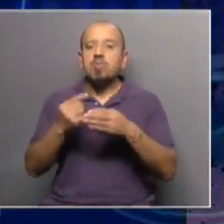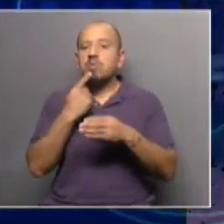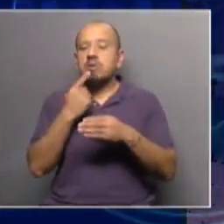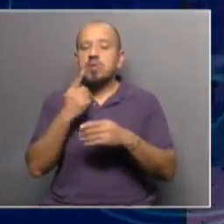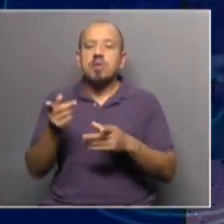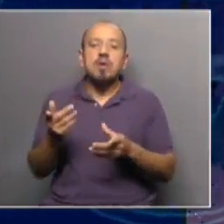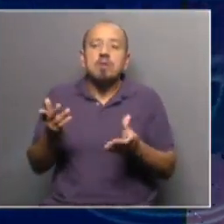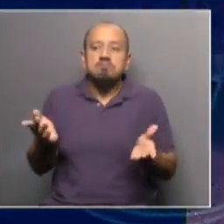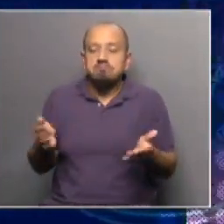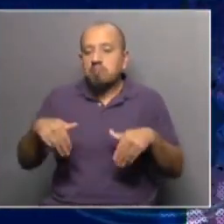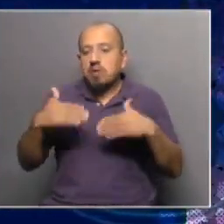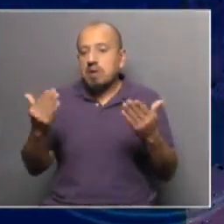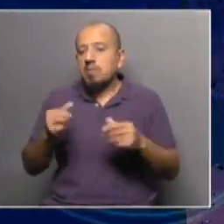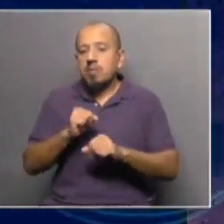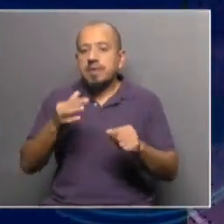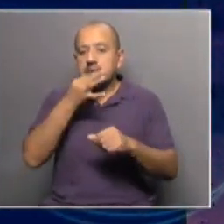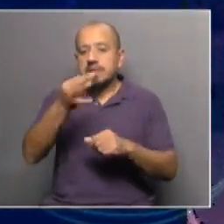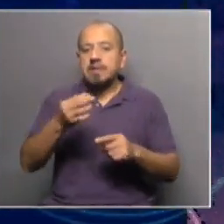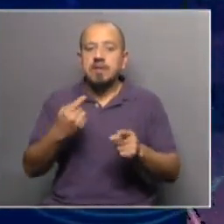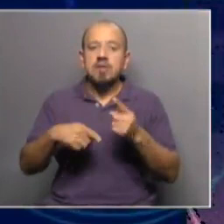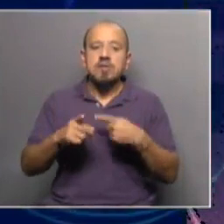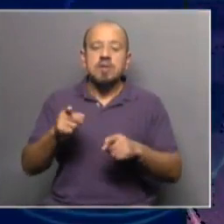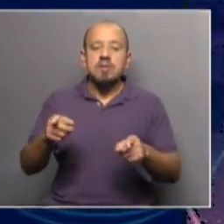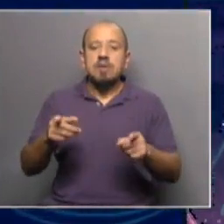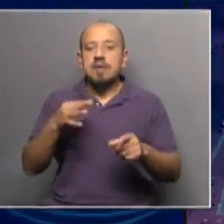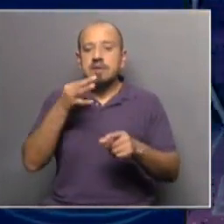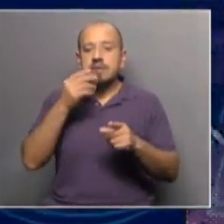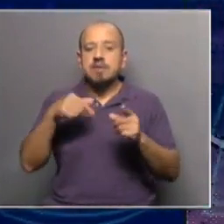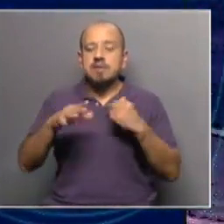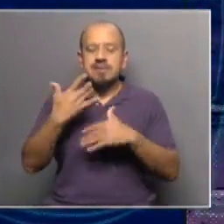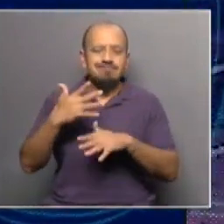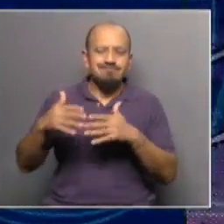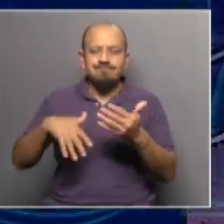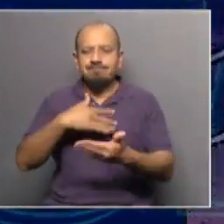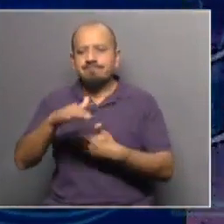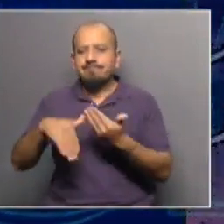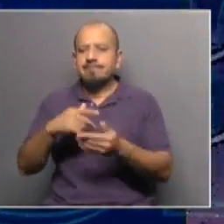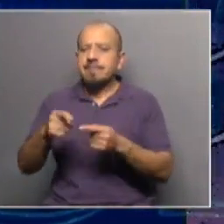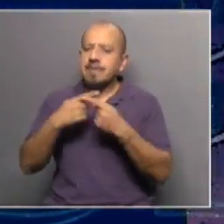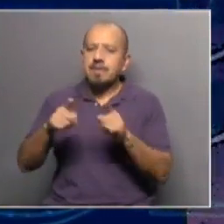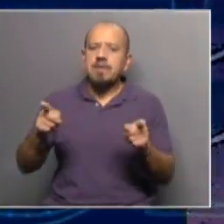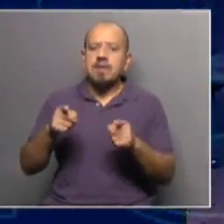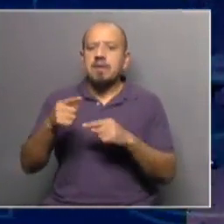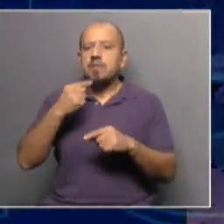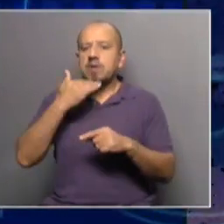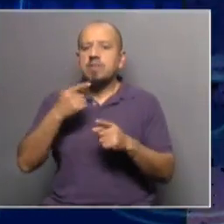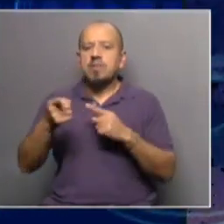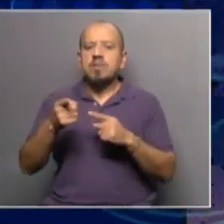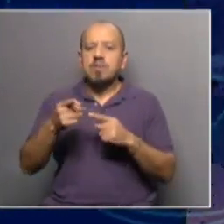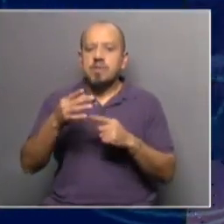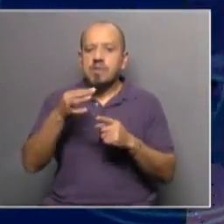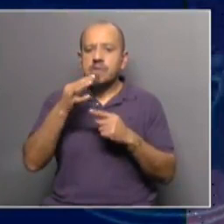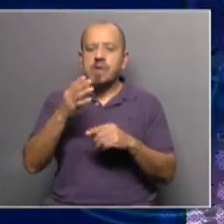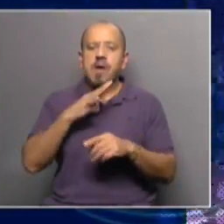es algo que a veces como que para rebatirlo como que se mezcla, ¿no? Es diferente a los fenómenos como hablamos